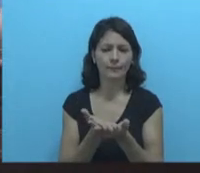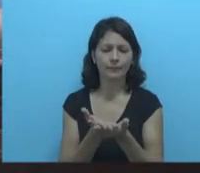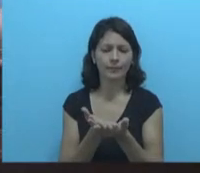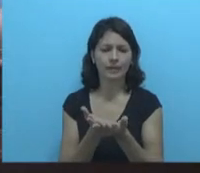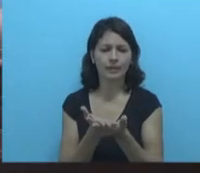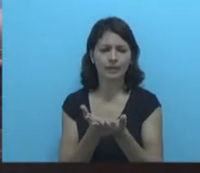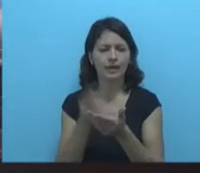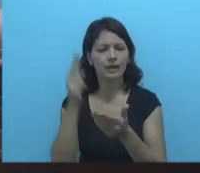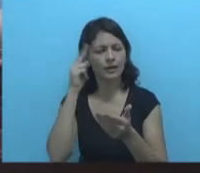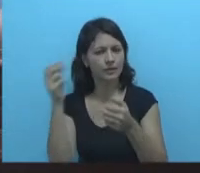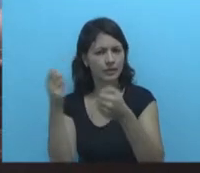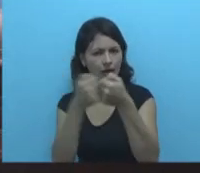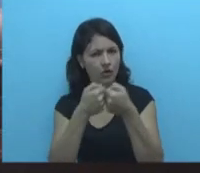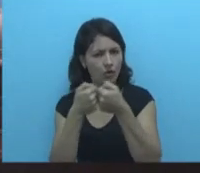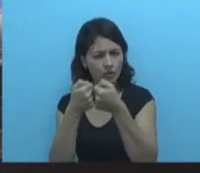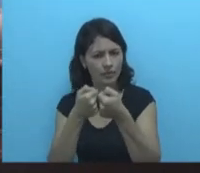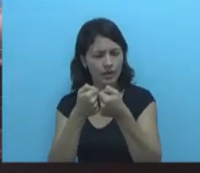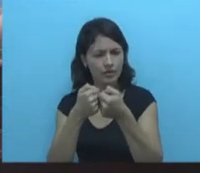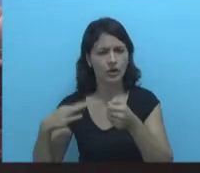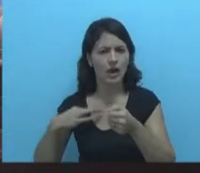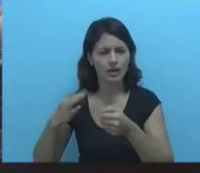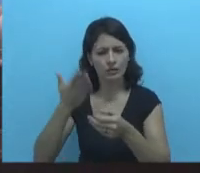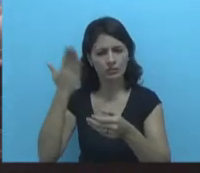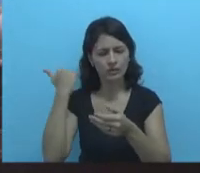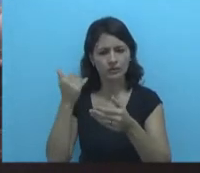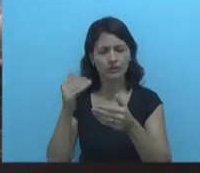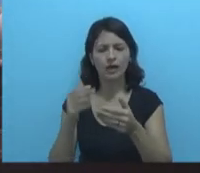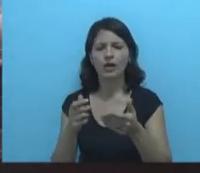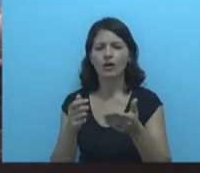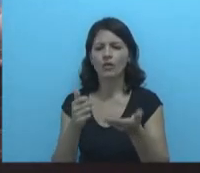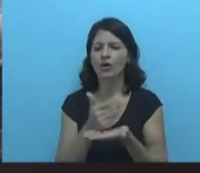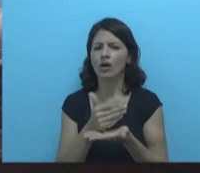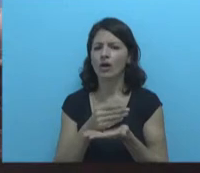del 16/10/2020 con el Gobierno Nacional que autoriza un